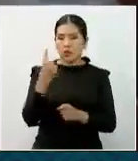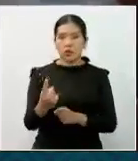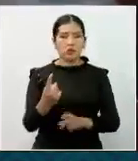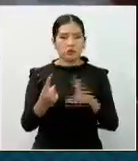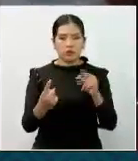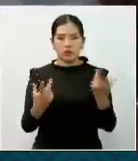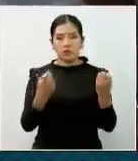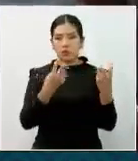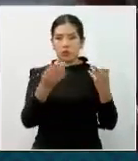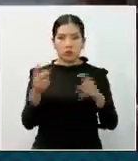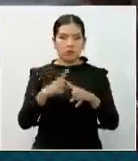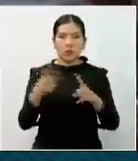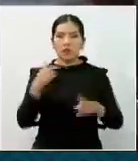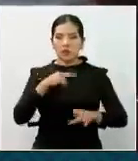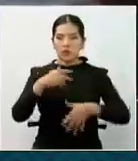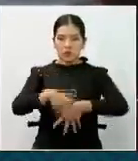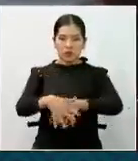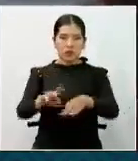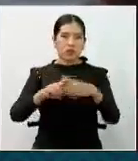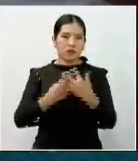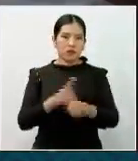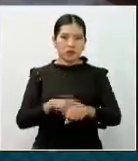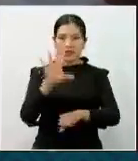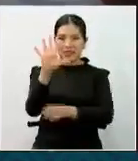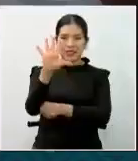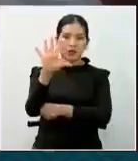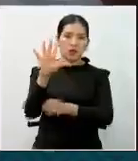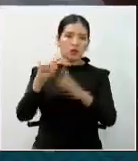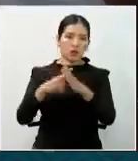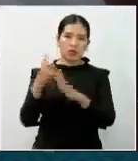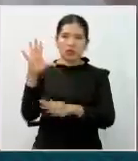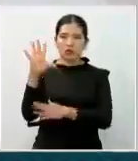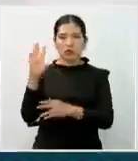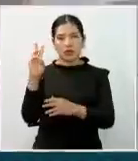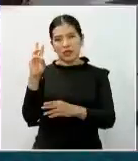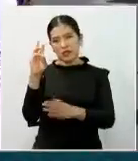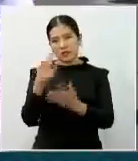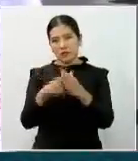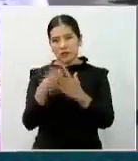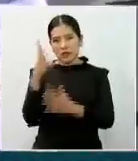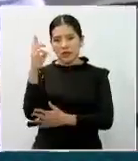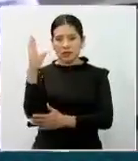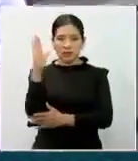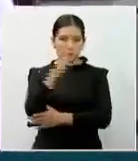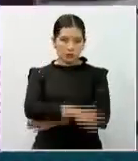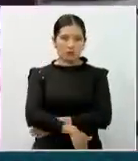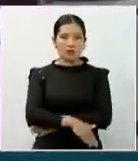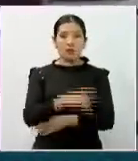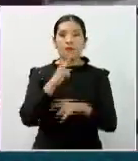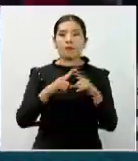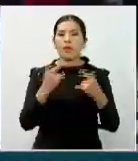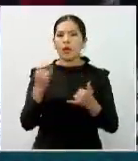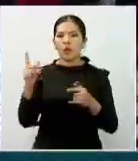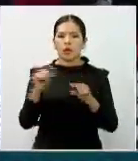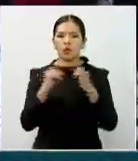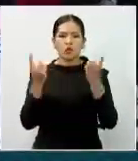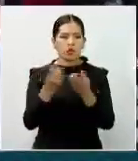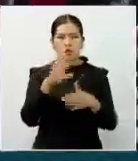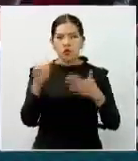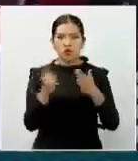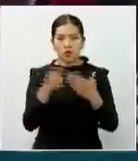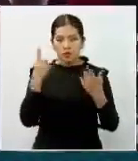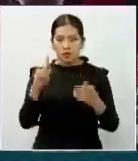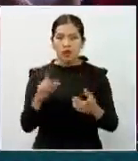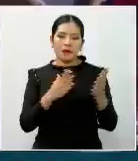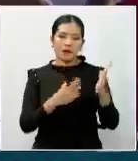estar participando en la marcha a partir de 5 de la tarde adelante. Yo creo que 6 va a empezar. Pero ¿cuánto tiempo se prepara el colectivo para lucir sus